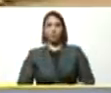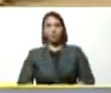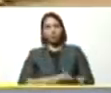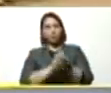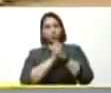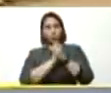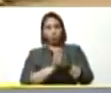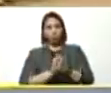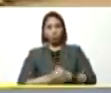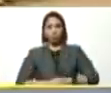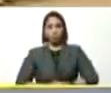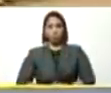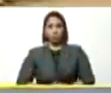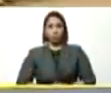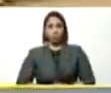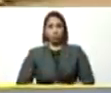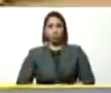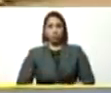compañeros y compañeras,